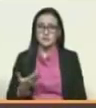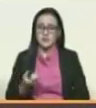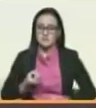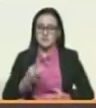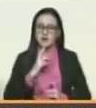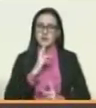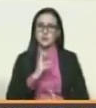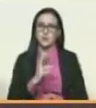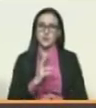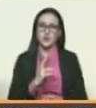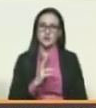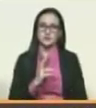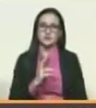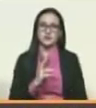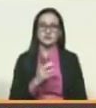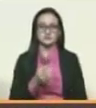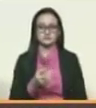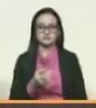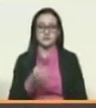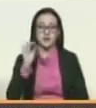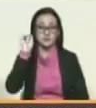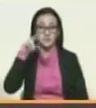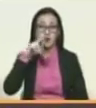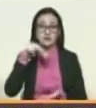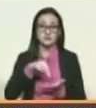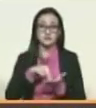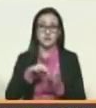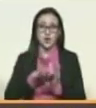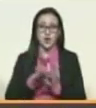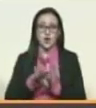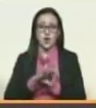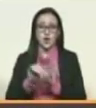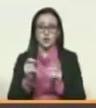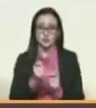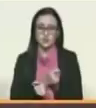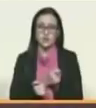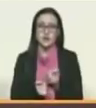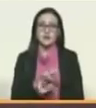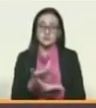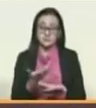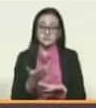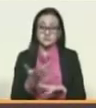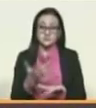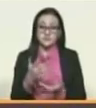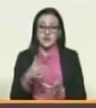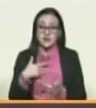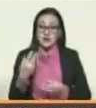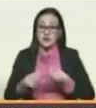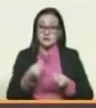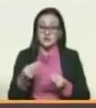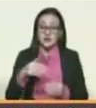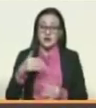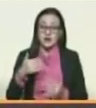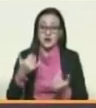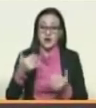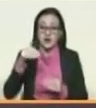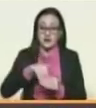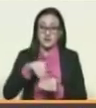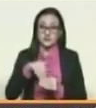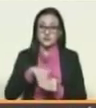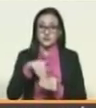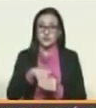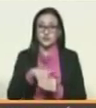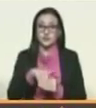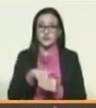respuesta a la Asamblea Nacional Constituyente sobre las posibilidades de la realización de estas elecciones. Así que